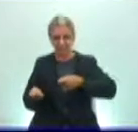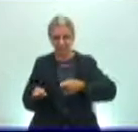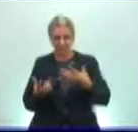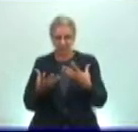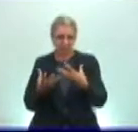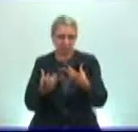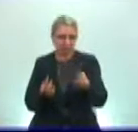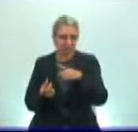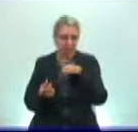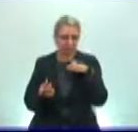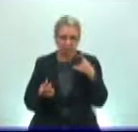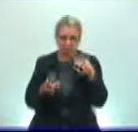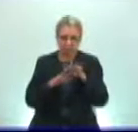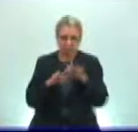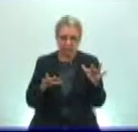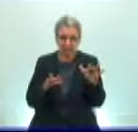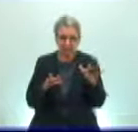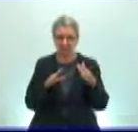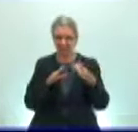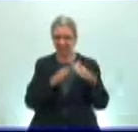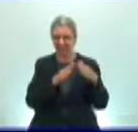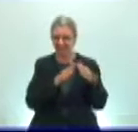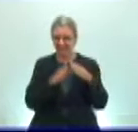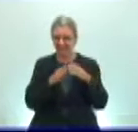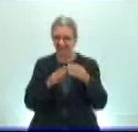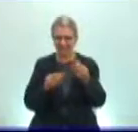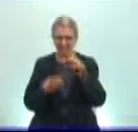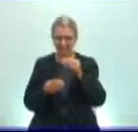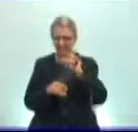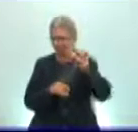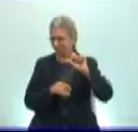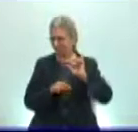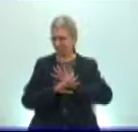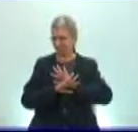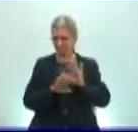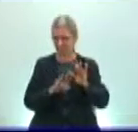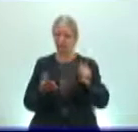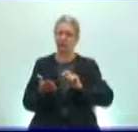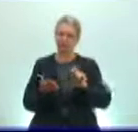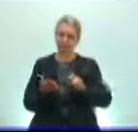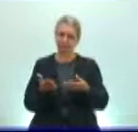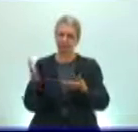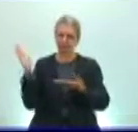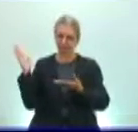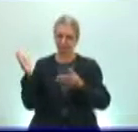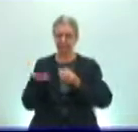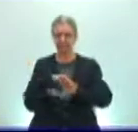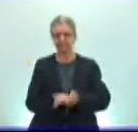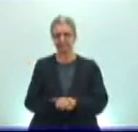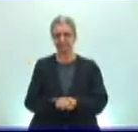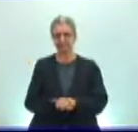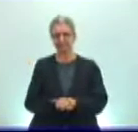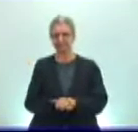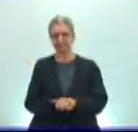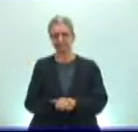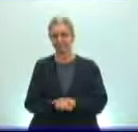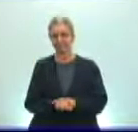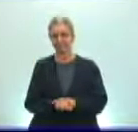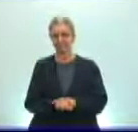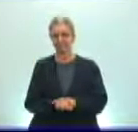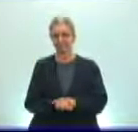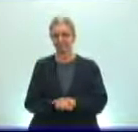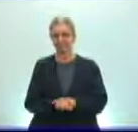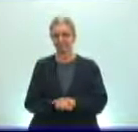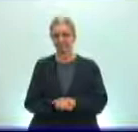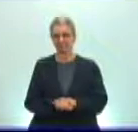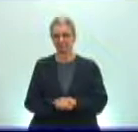eran extremadamente críticas. Le damos unos segundos para que puedan tomar nota de la situación de la URSS al terminar la Segunda Guerra